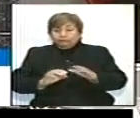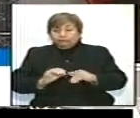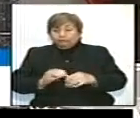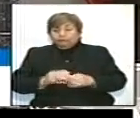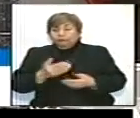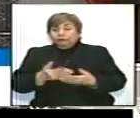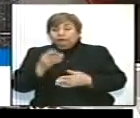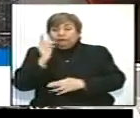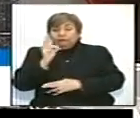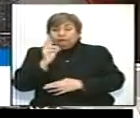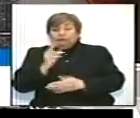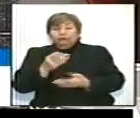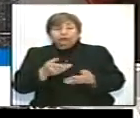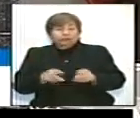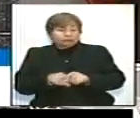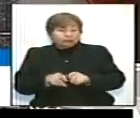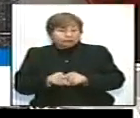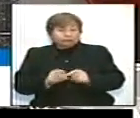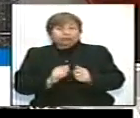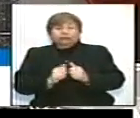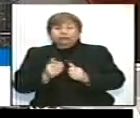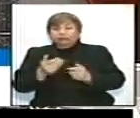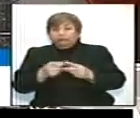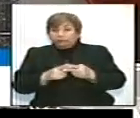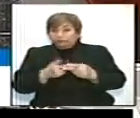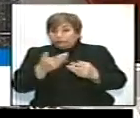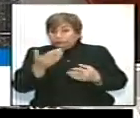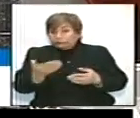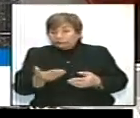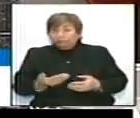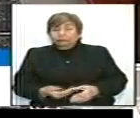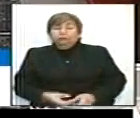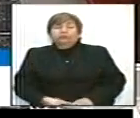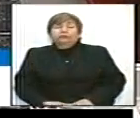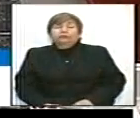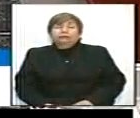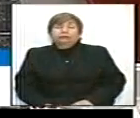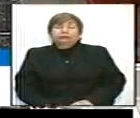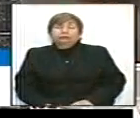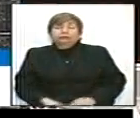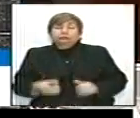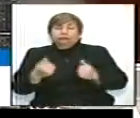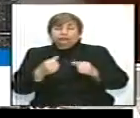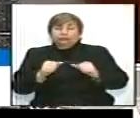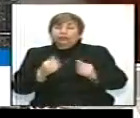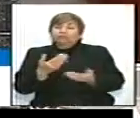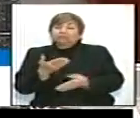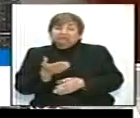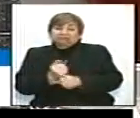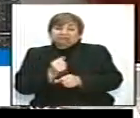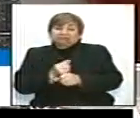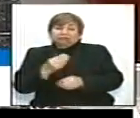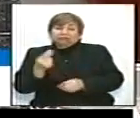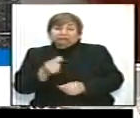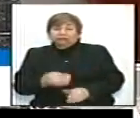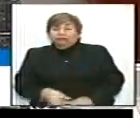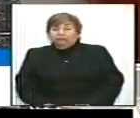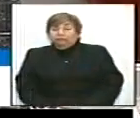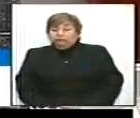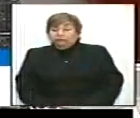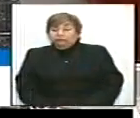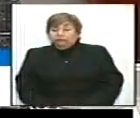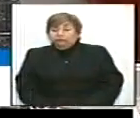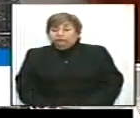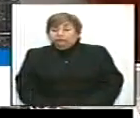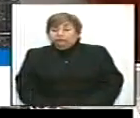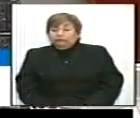y docentes, para también a partir de ello brindarles alguna posibilidad de empleabilidad inmediata, ¿no? En